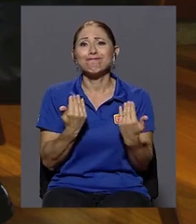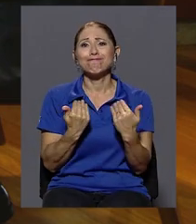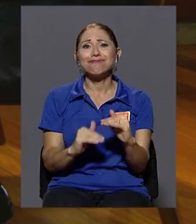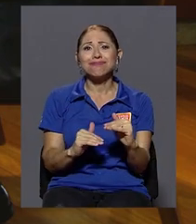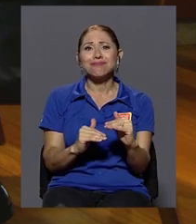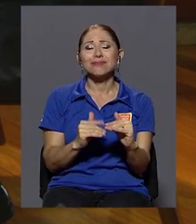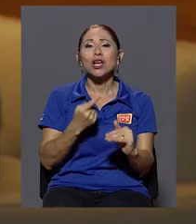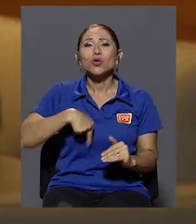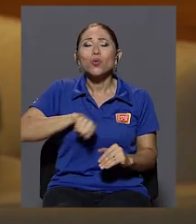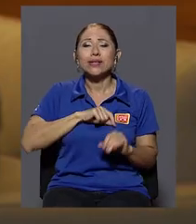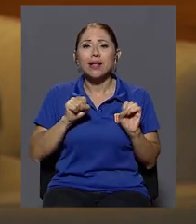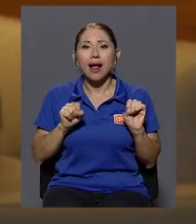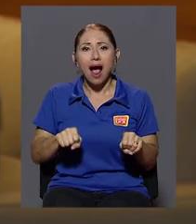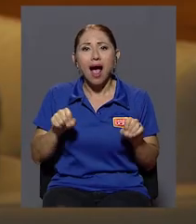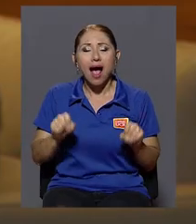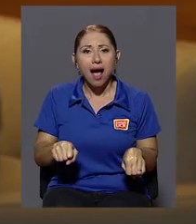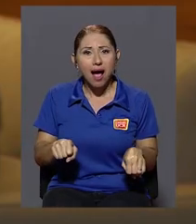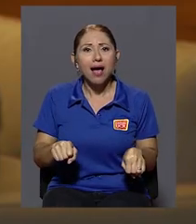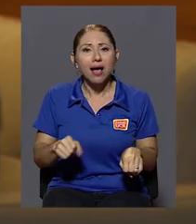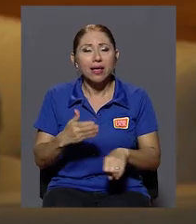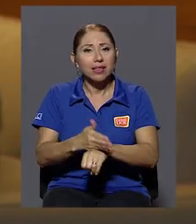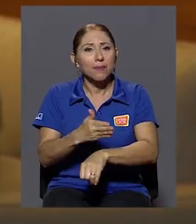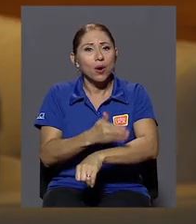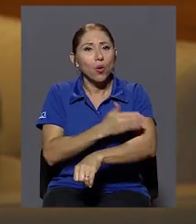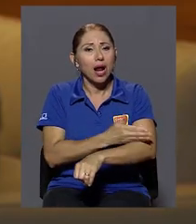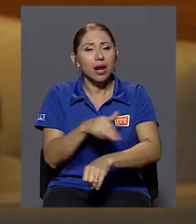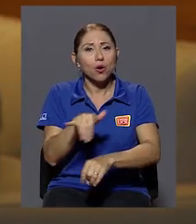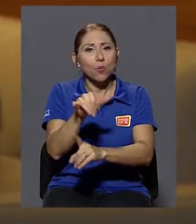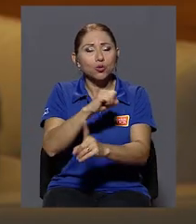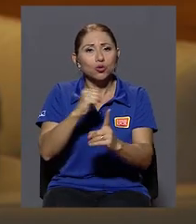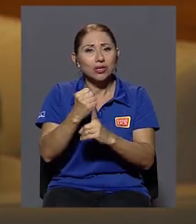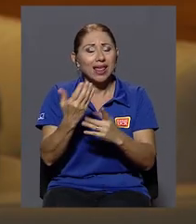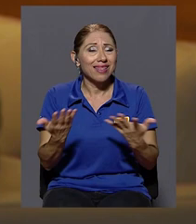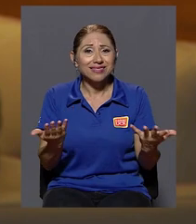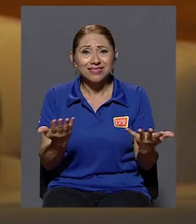resignando la capacidad de